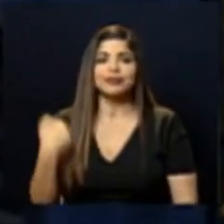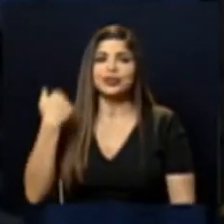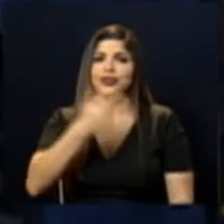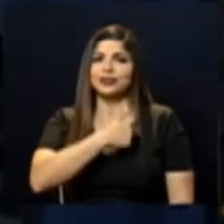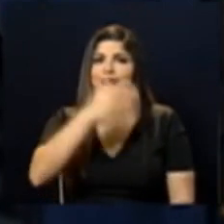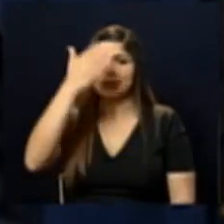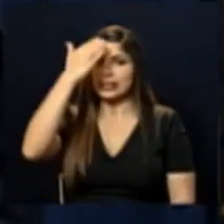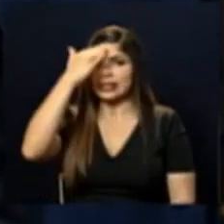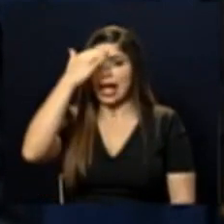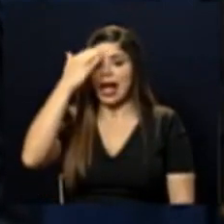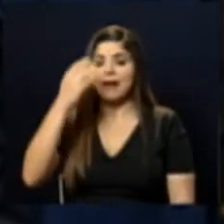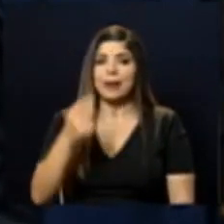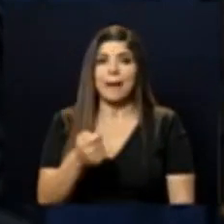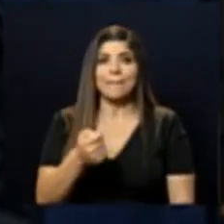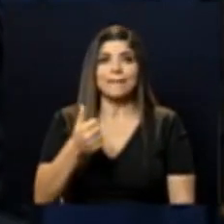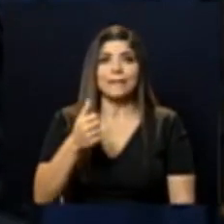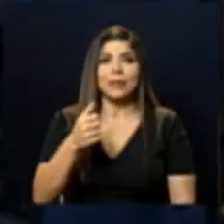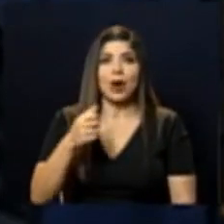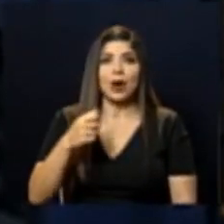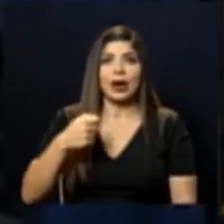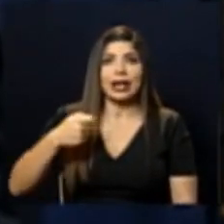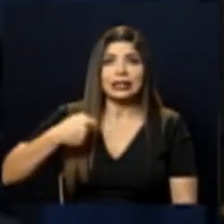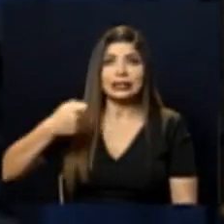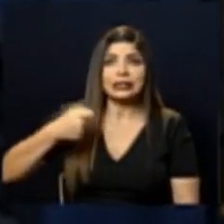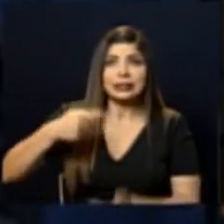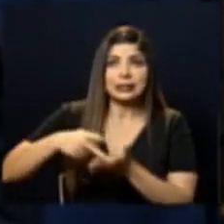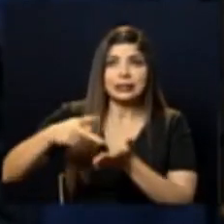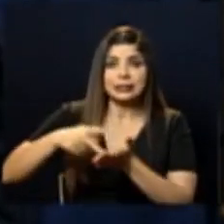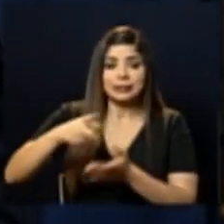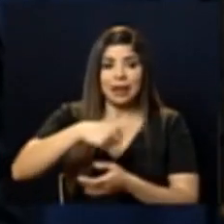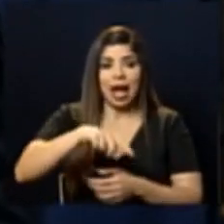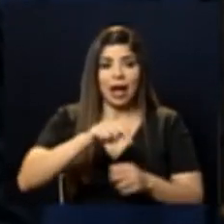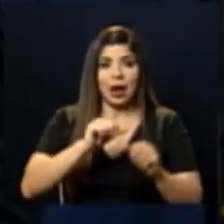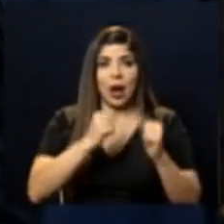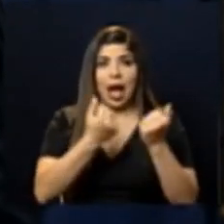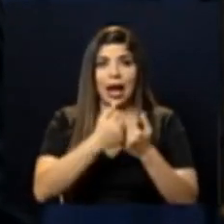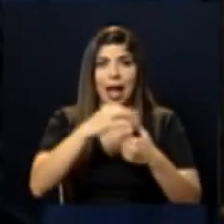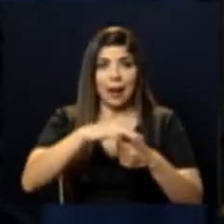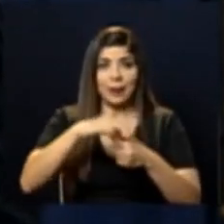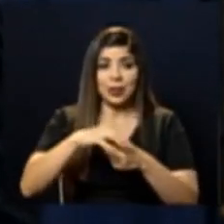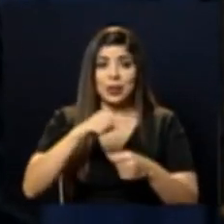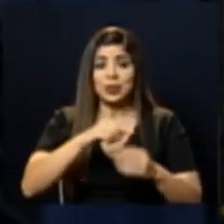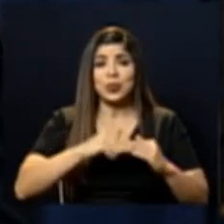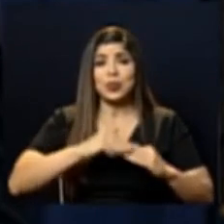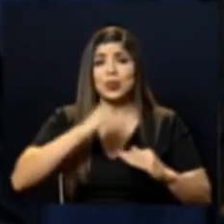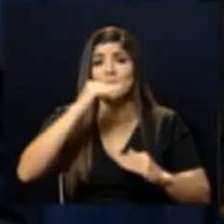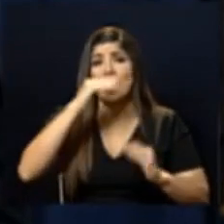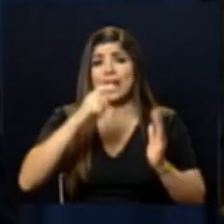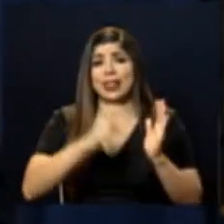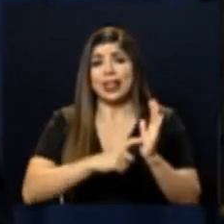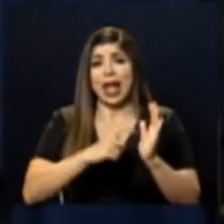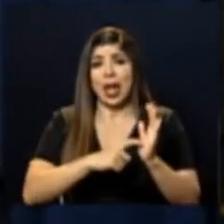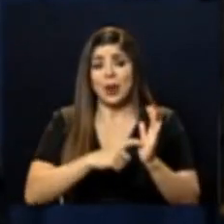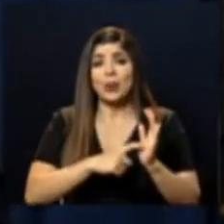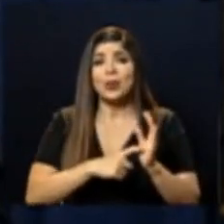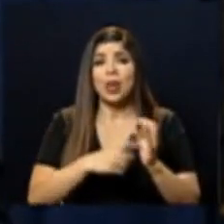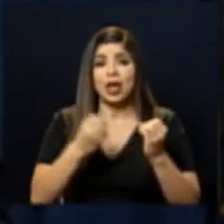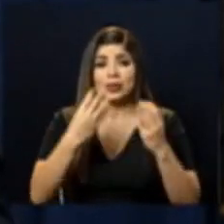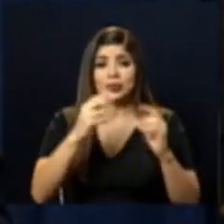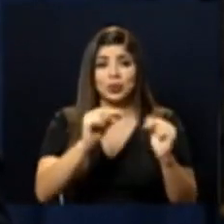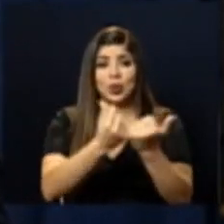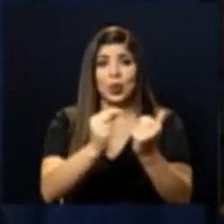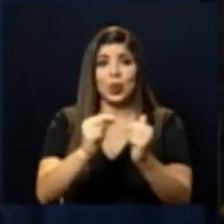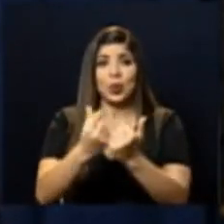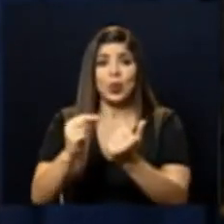Sabemos que la reducida capacidad de pago del sector agropecuario y su alto nivel de endeudamiento está llevando a sectores